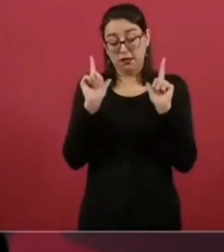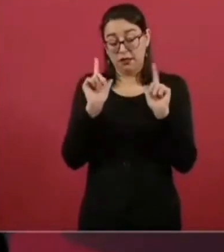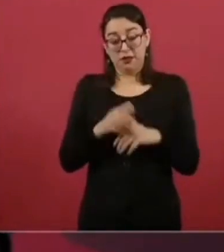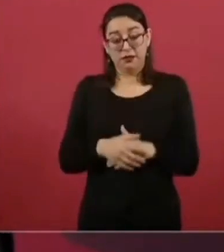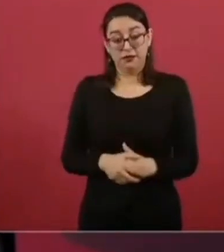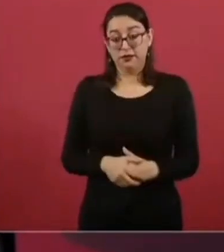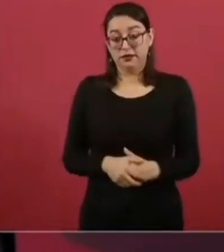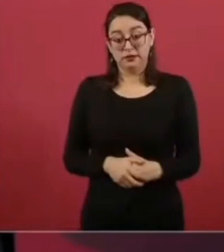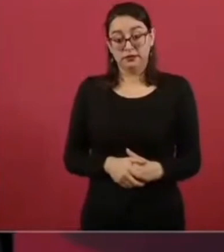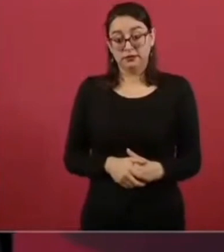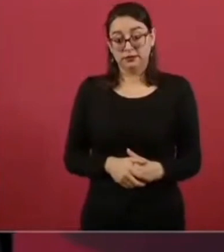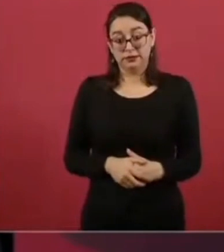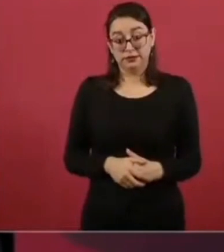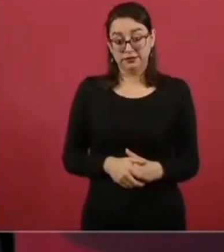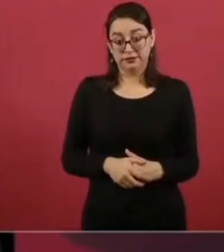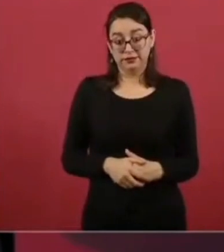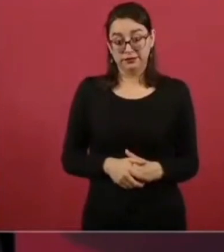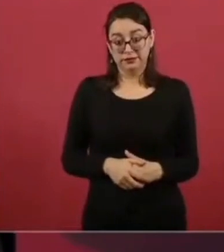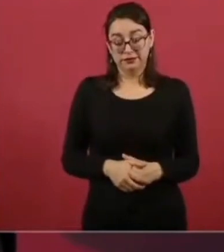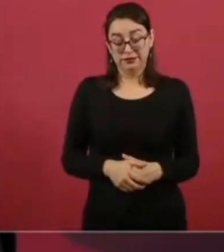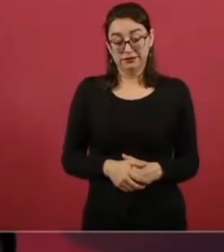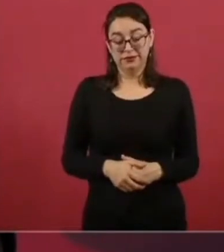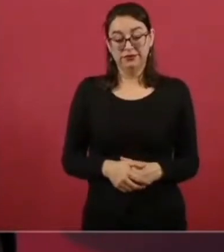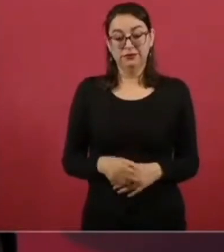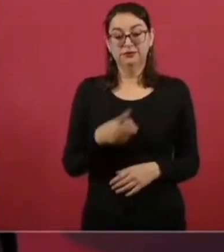tienen que garantizar